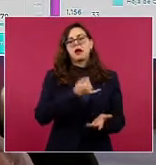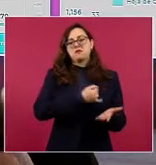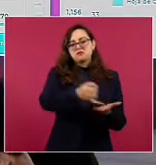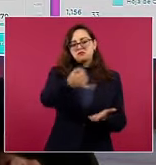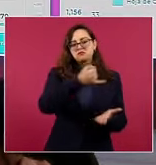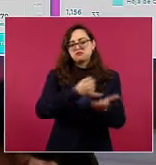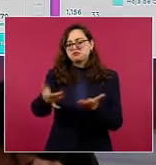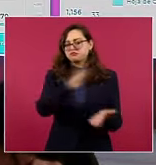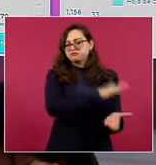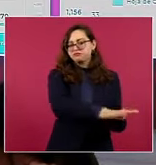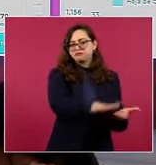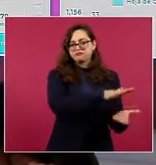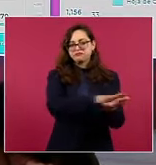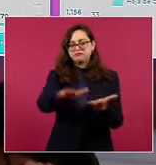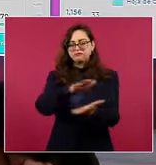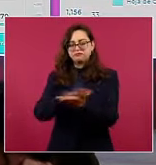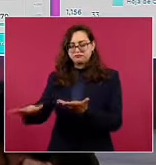93.732 plantíos